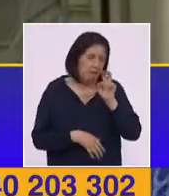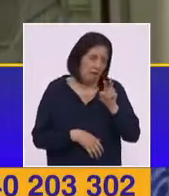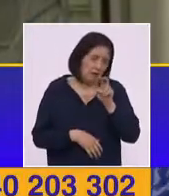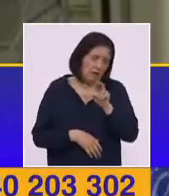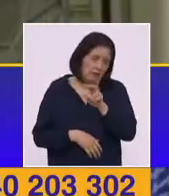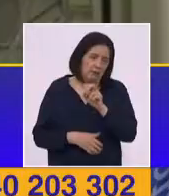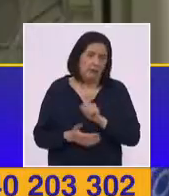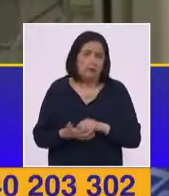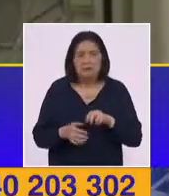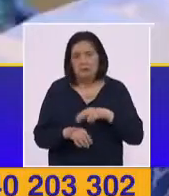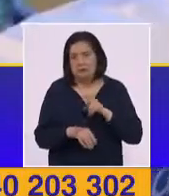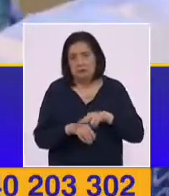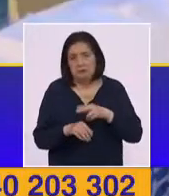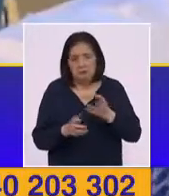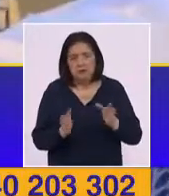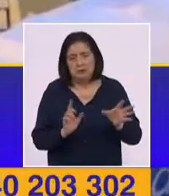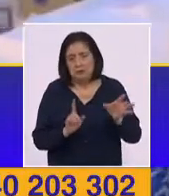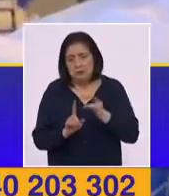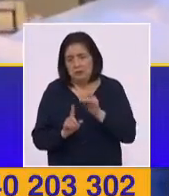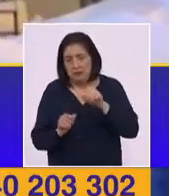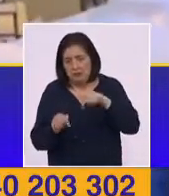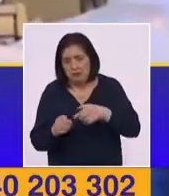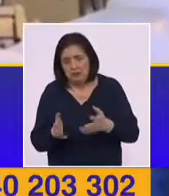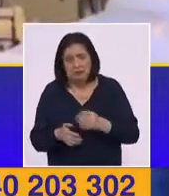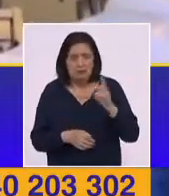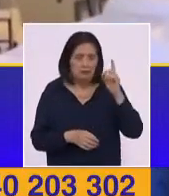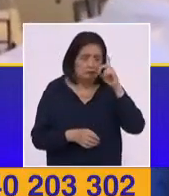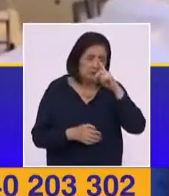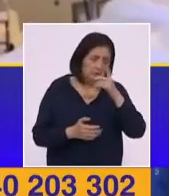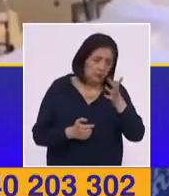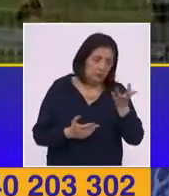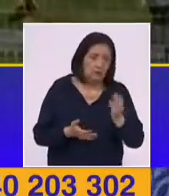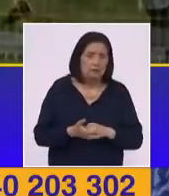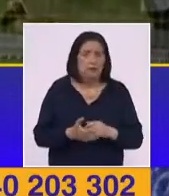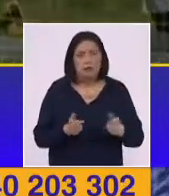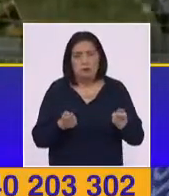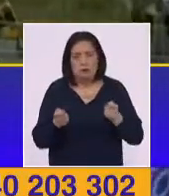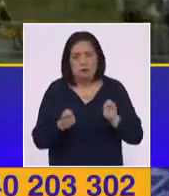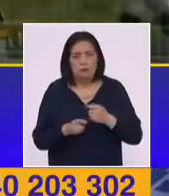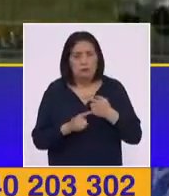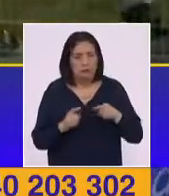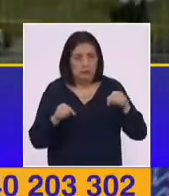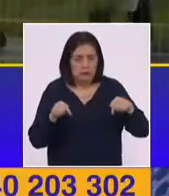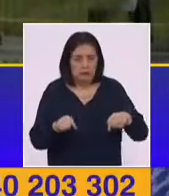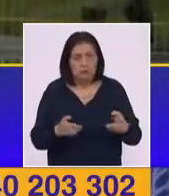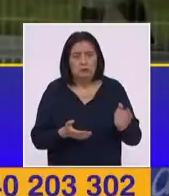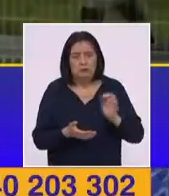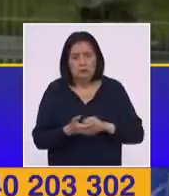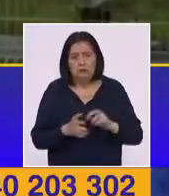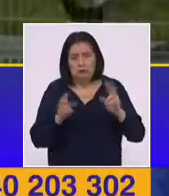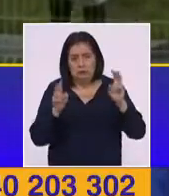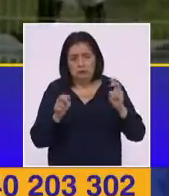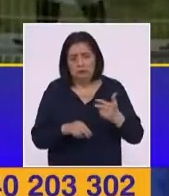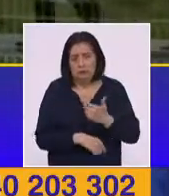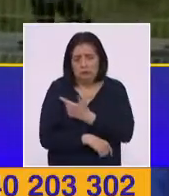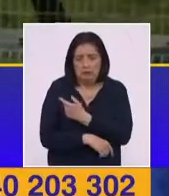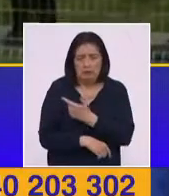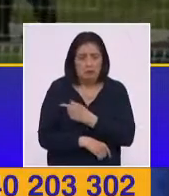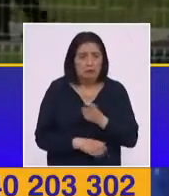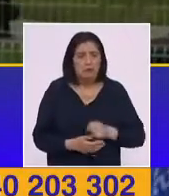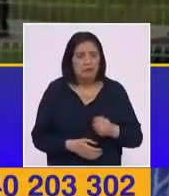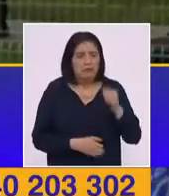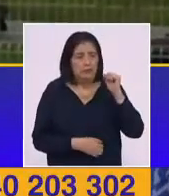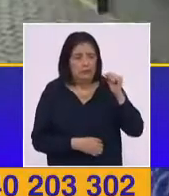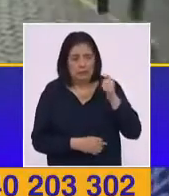que normalmente tendrían o se replicarían aquí con las dificultades, evidentemente, del control. Y aquí nuevamente está el tema de la vacunación, ¿no? El